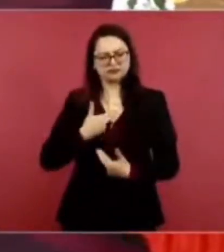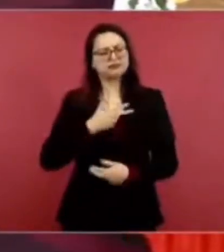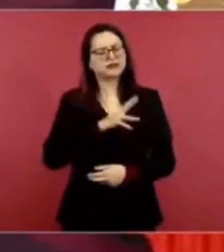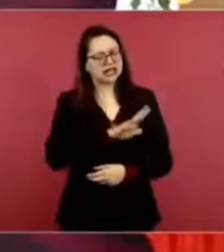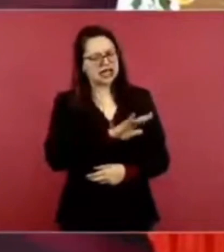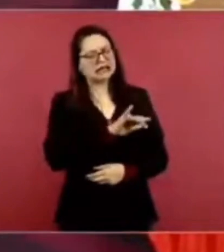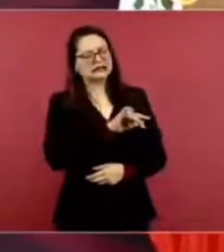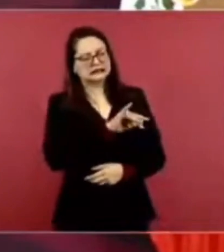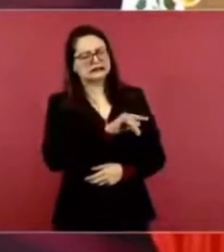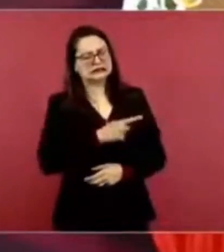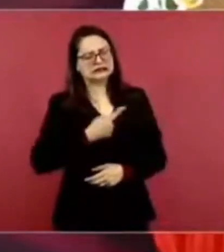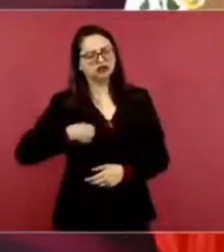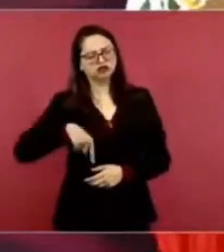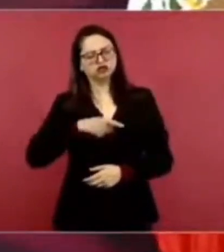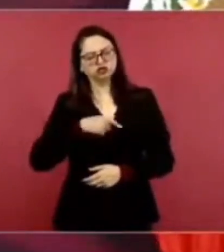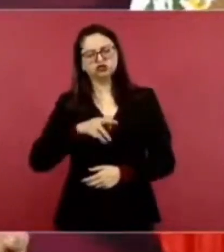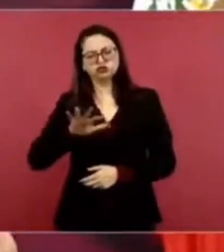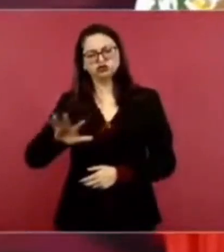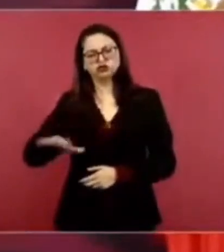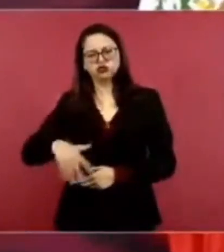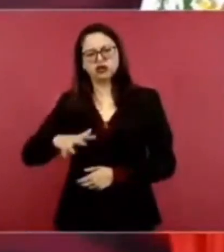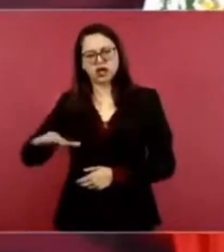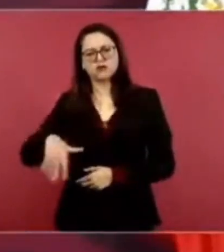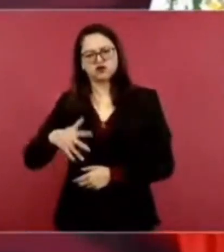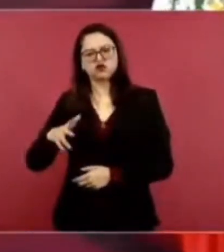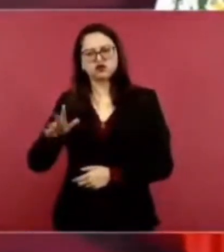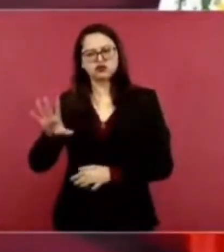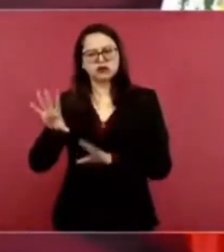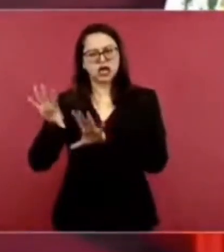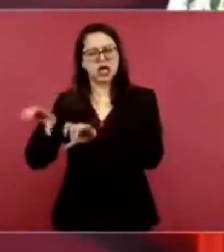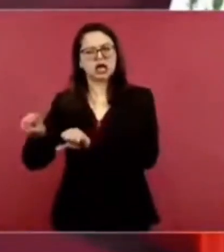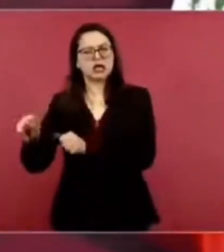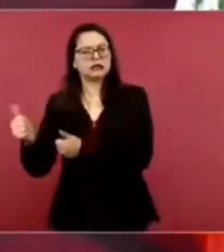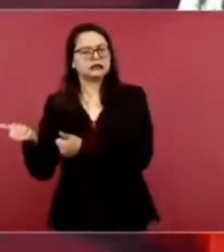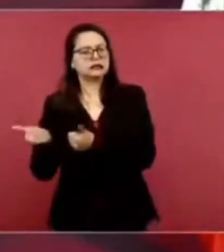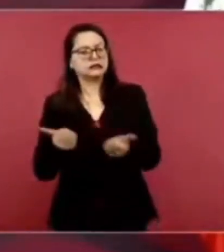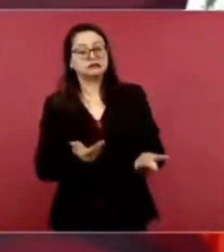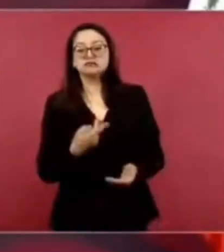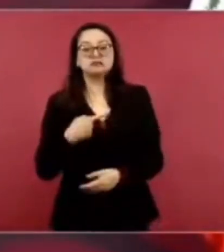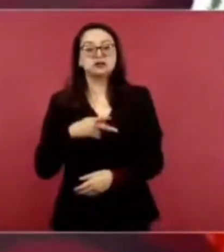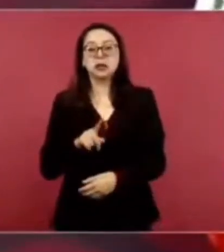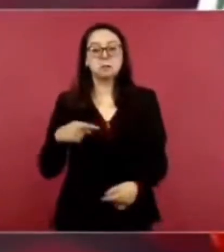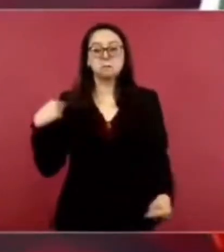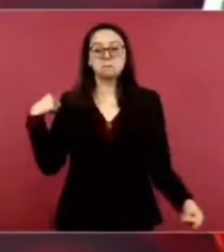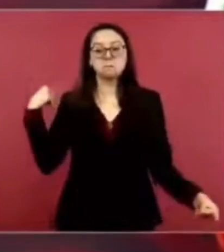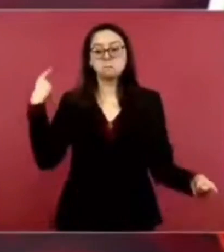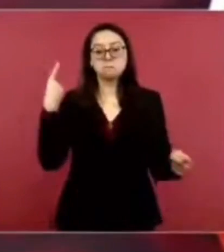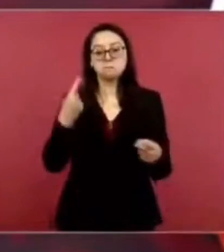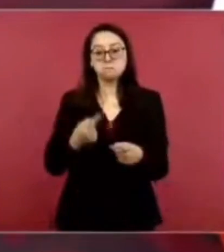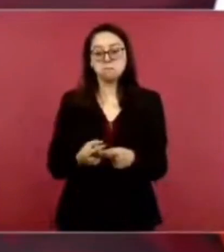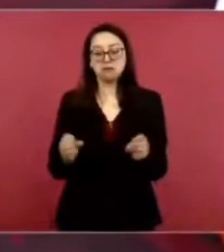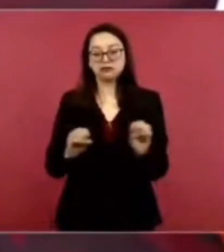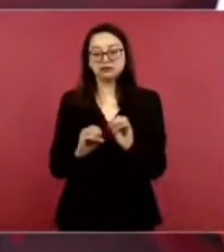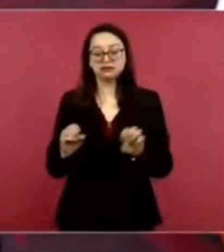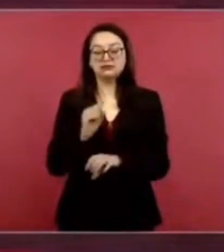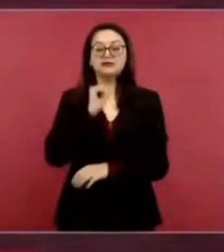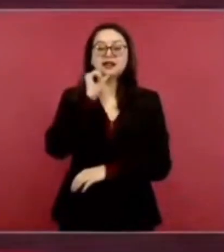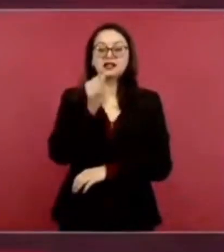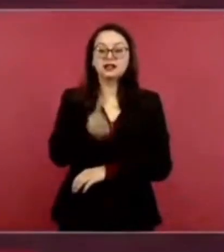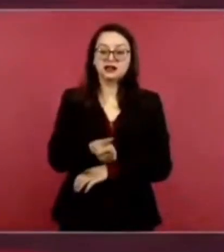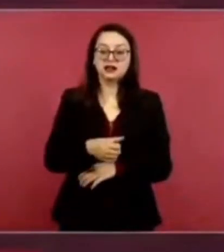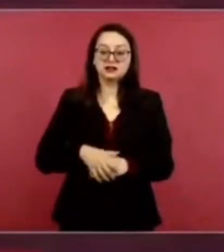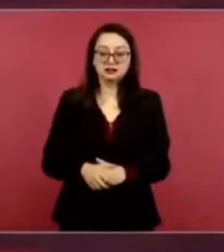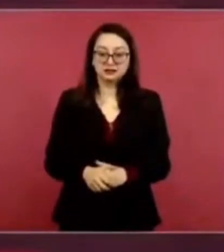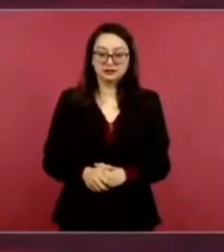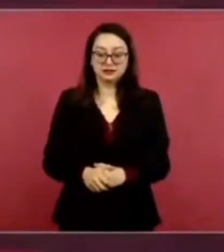cooperar de que van a ayudar pero hasta ahora no no se ha logrado